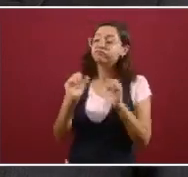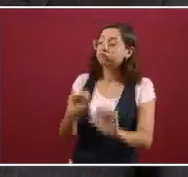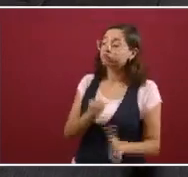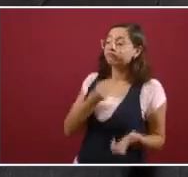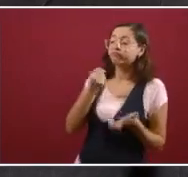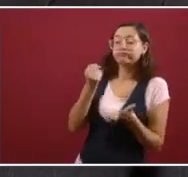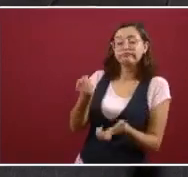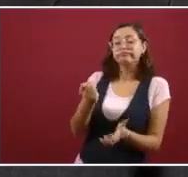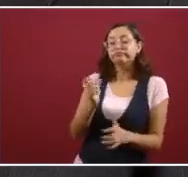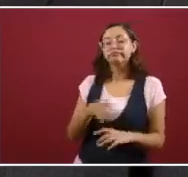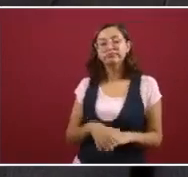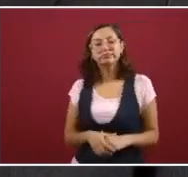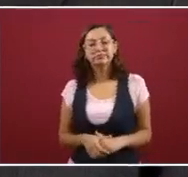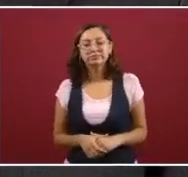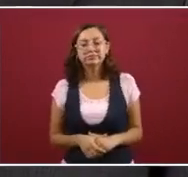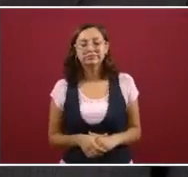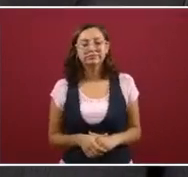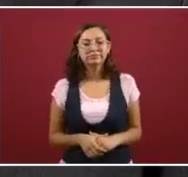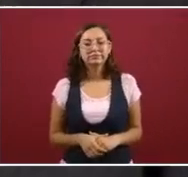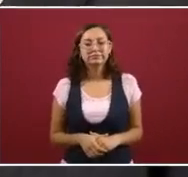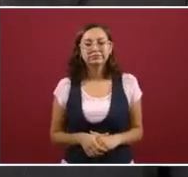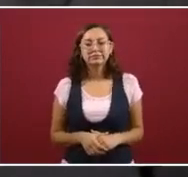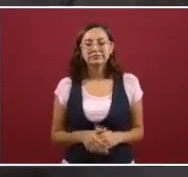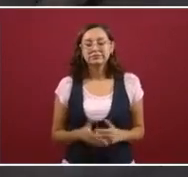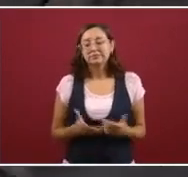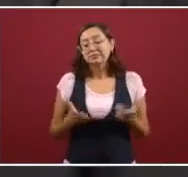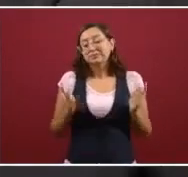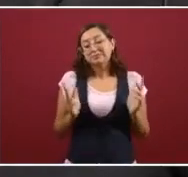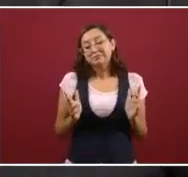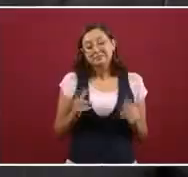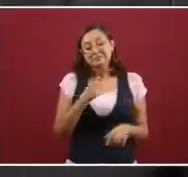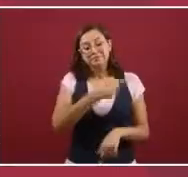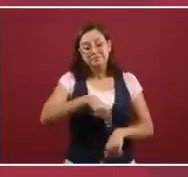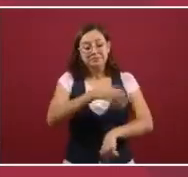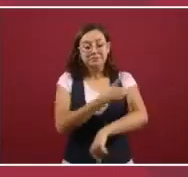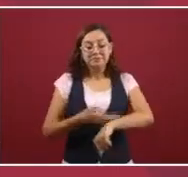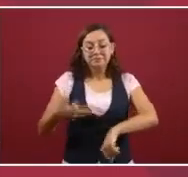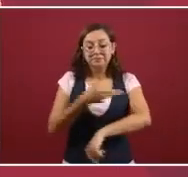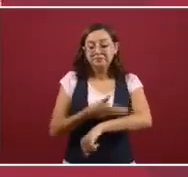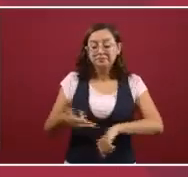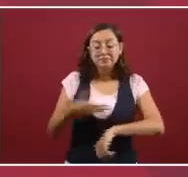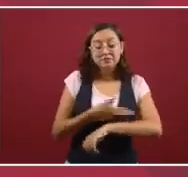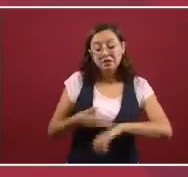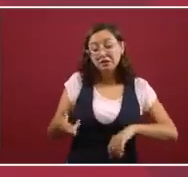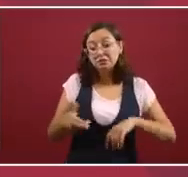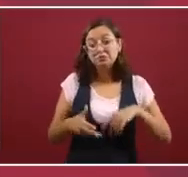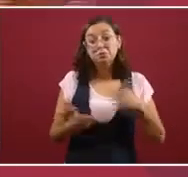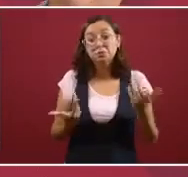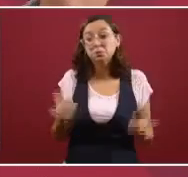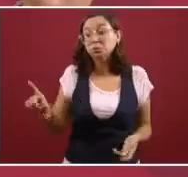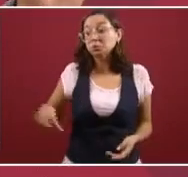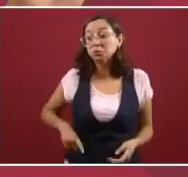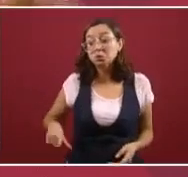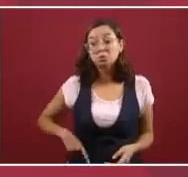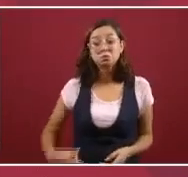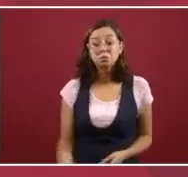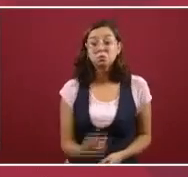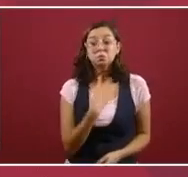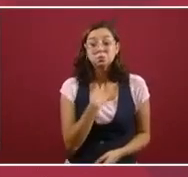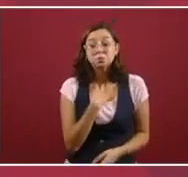actuarios y hacen las llamadas corridas y quiebra el gobierno. No tienen